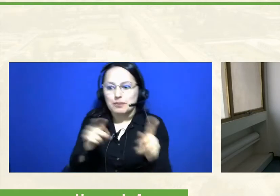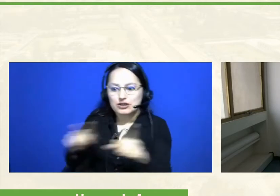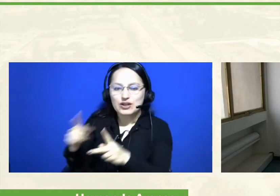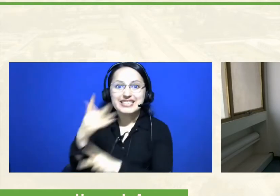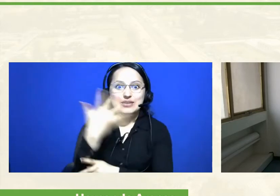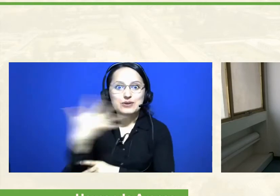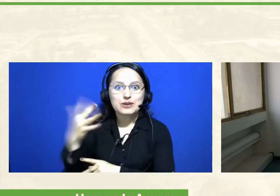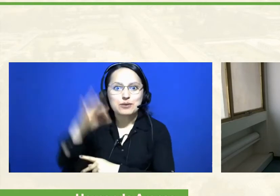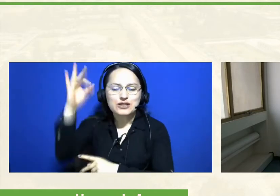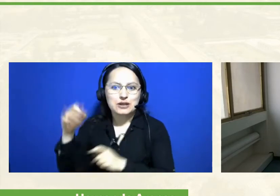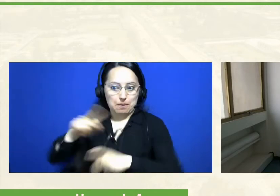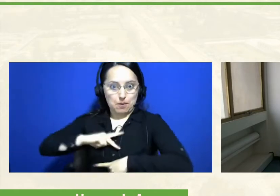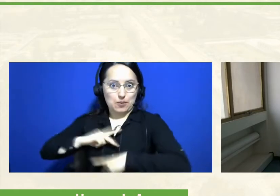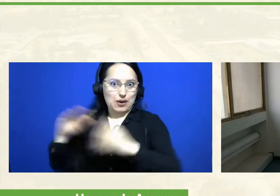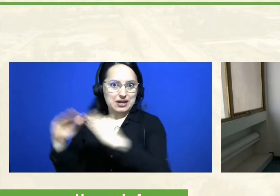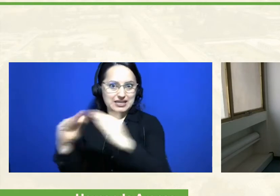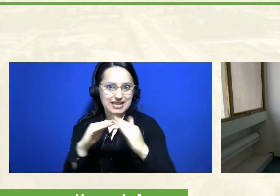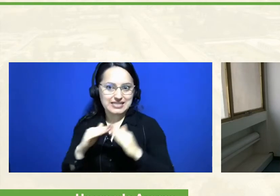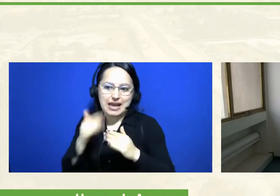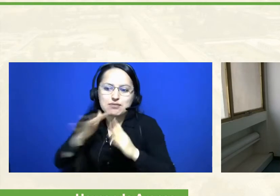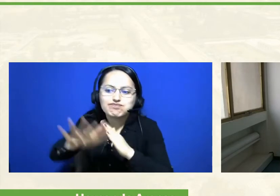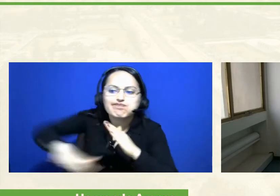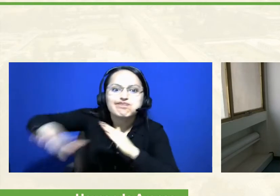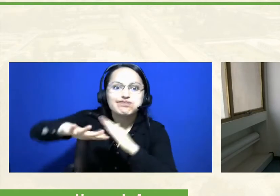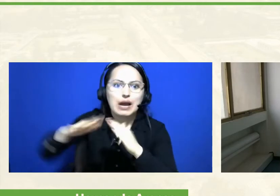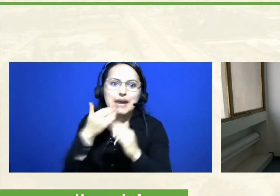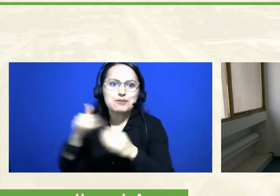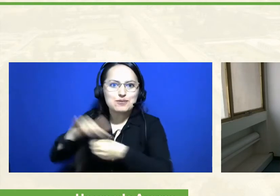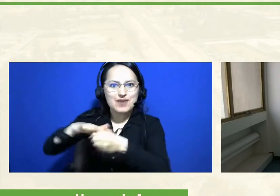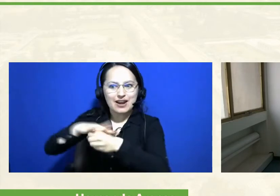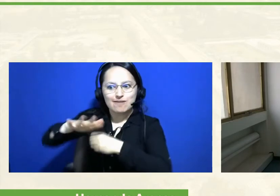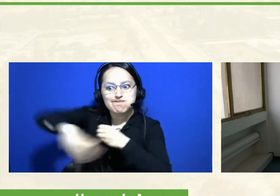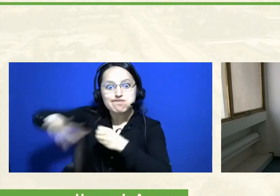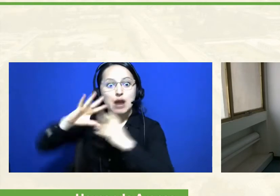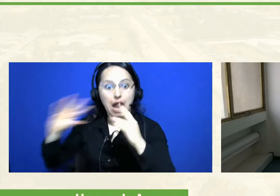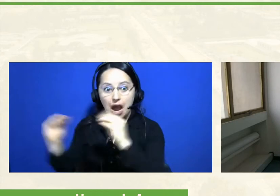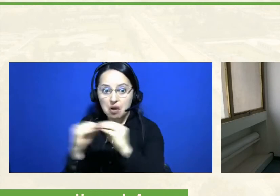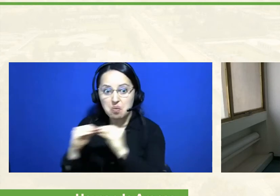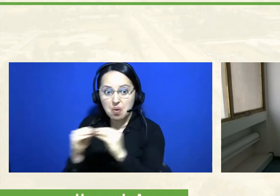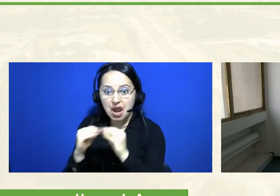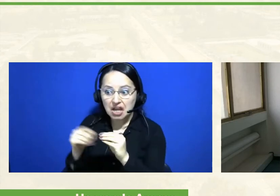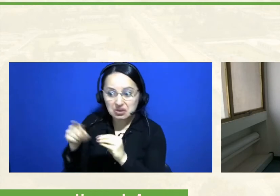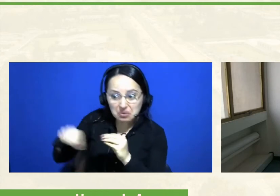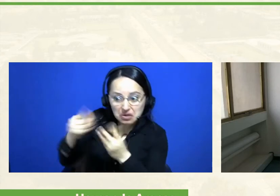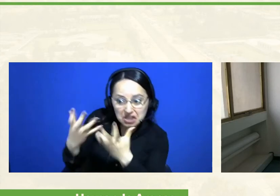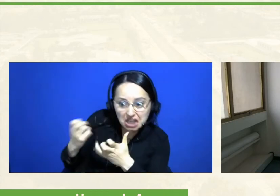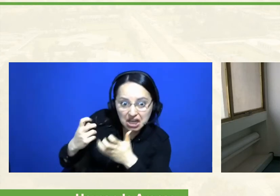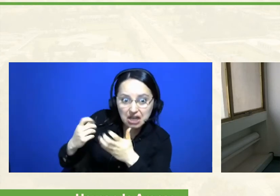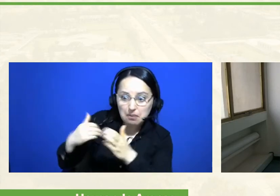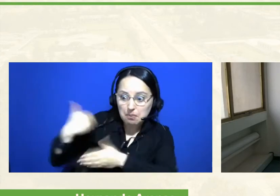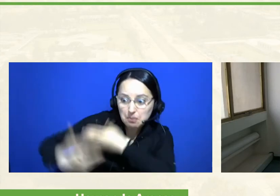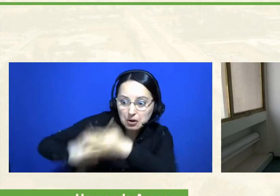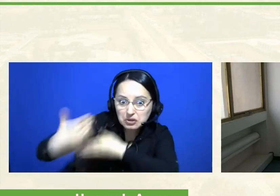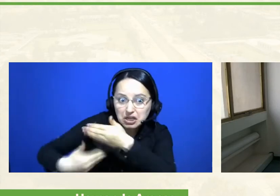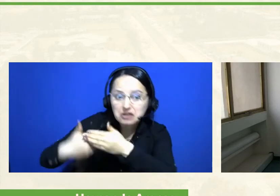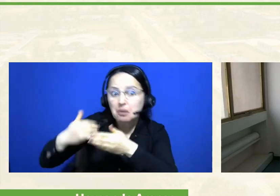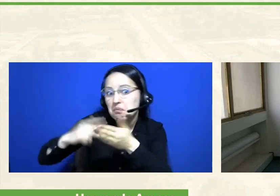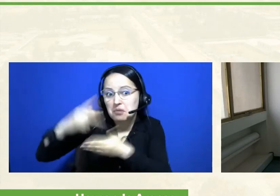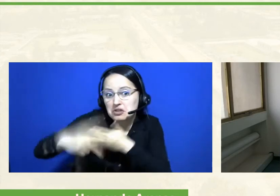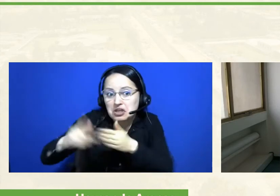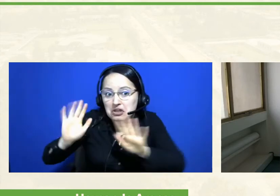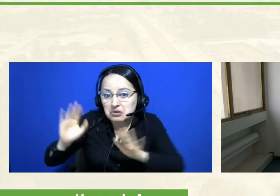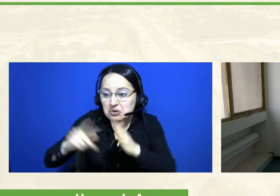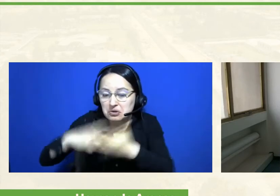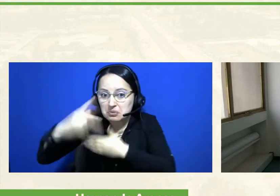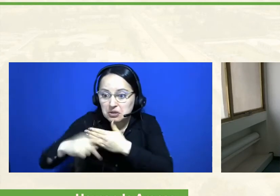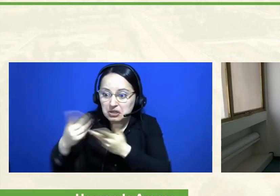los propietarios de predios en una zona de influencia están de acuerdo en adelantar un proceso de obra pública,